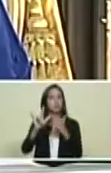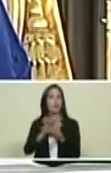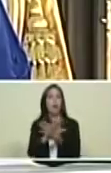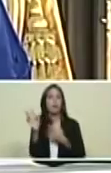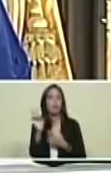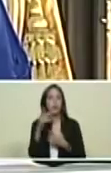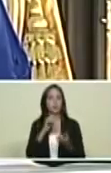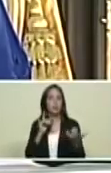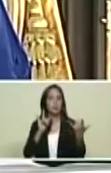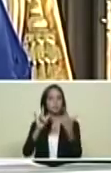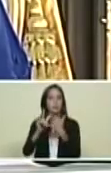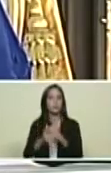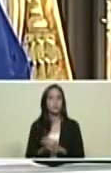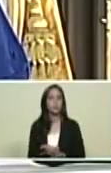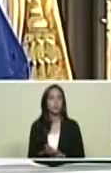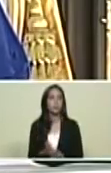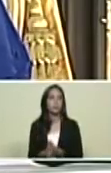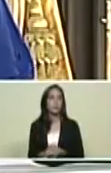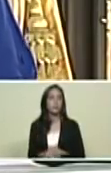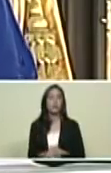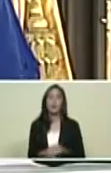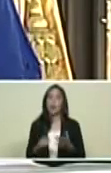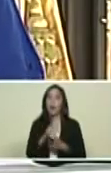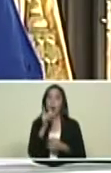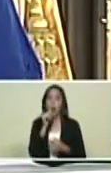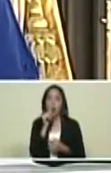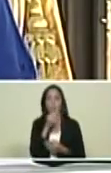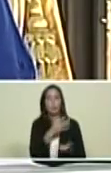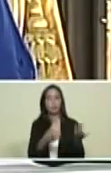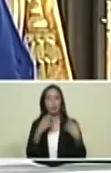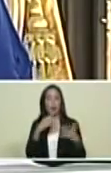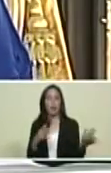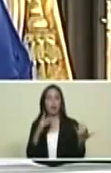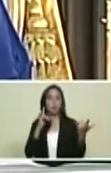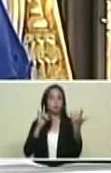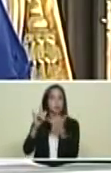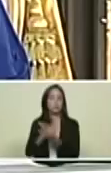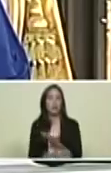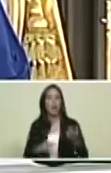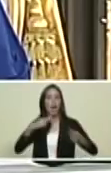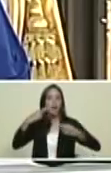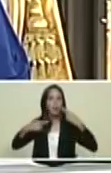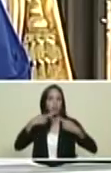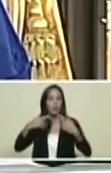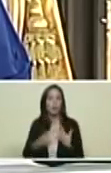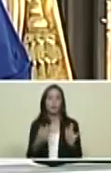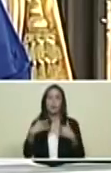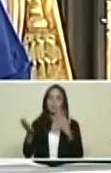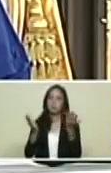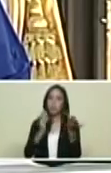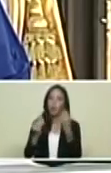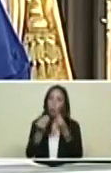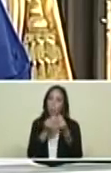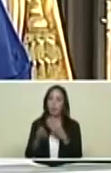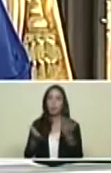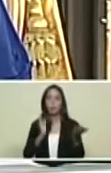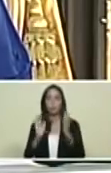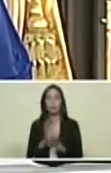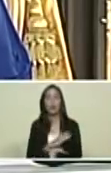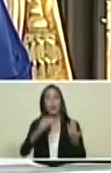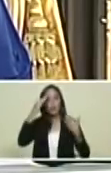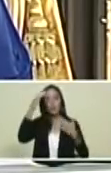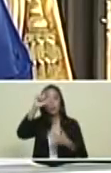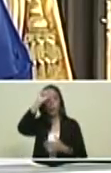veces, amo a Venezuela, admiro a Venezuela, me dijo Nusret. Desde aquí le envío un saludo a Turquía.